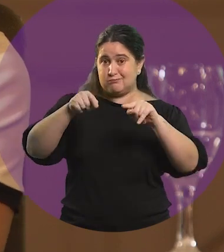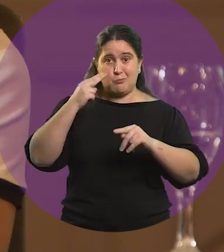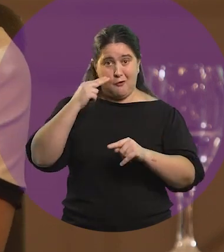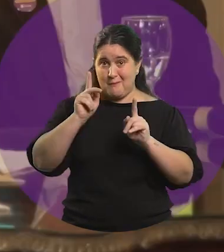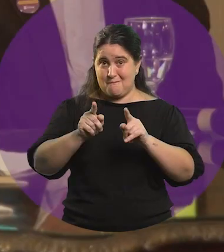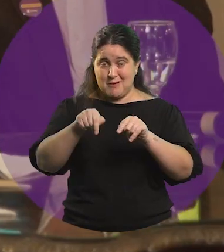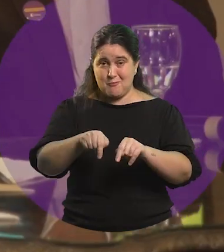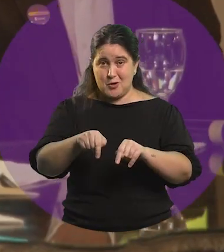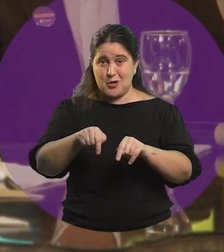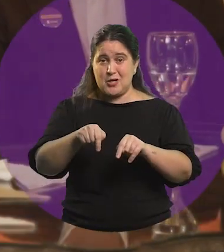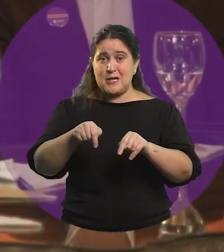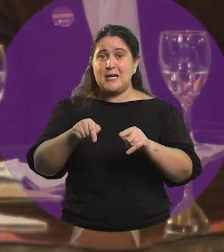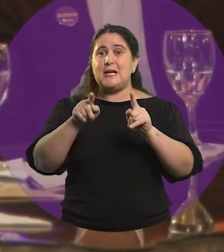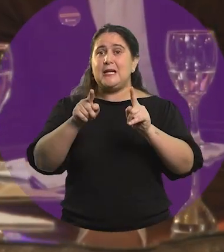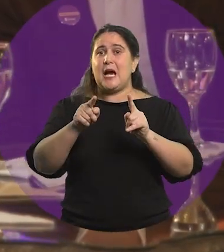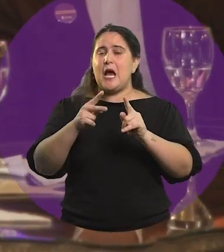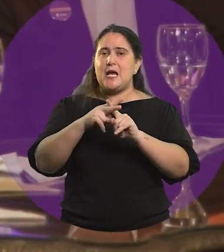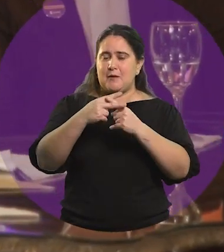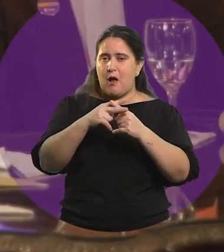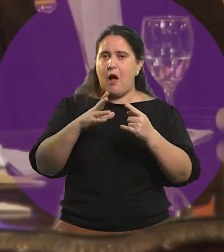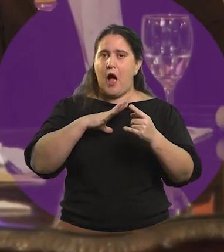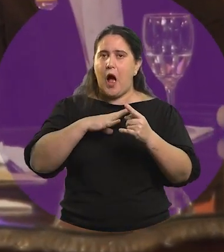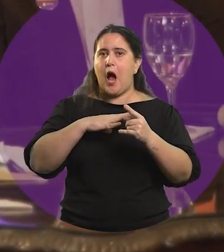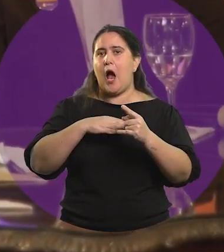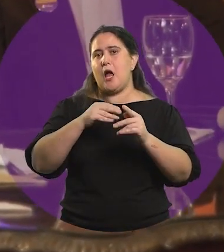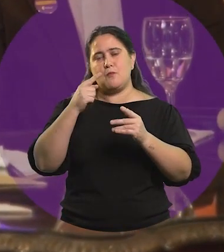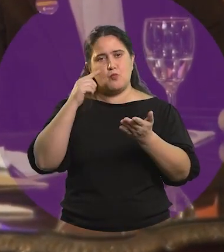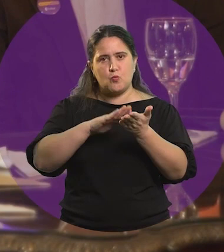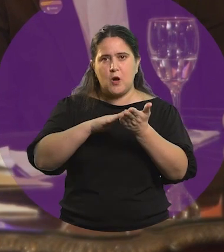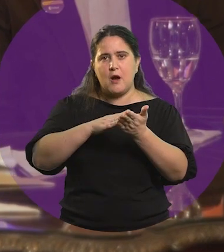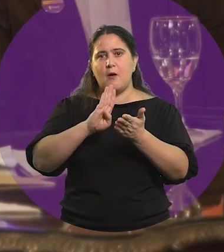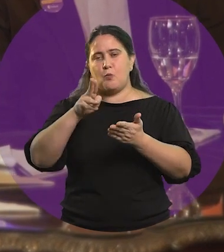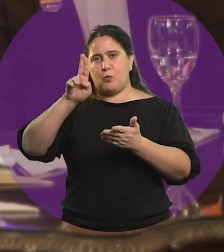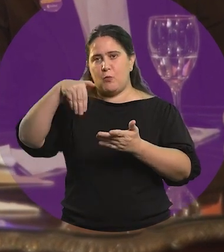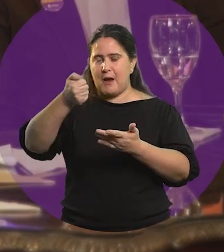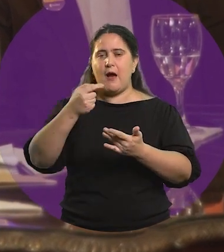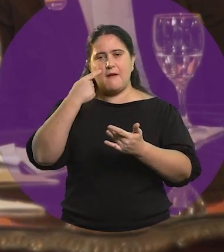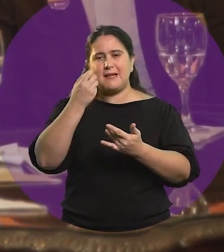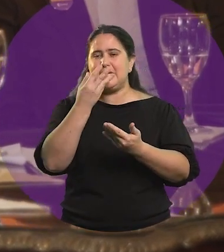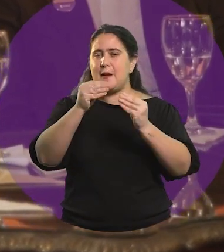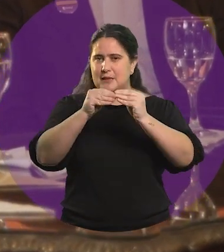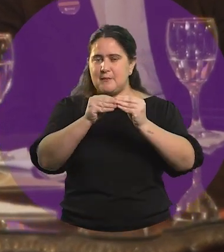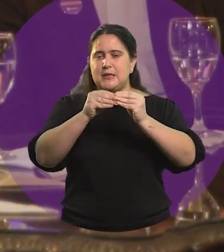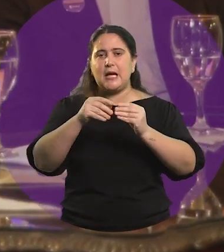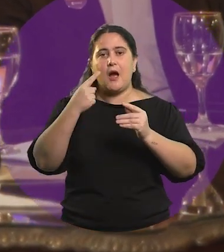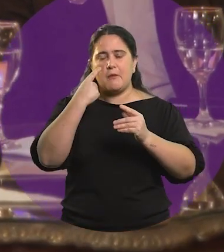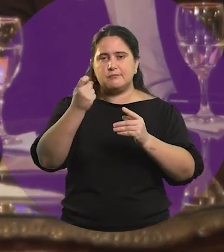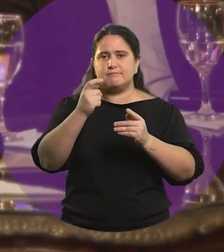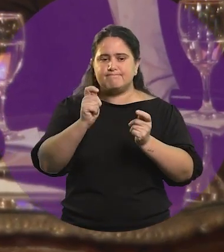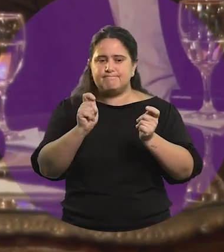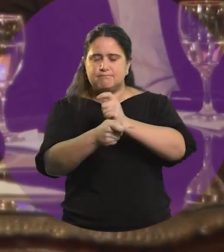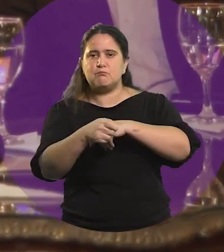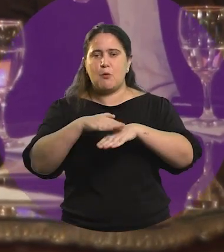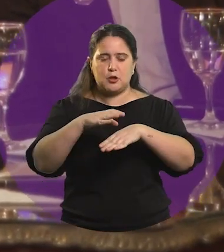este problema, y tienen un instrumento, las pruebas PUMA, que miden habilidades matemáticas y detectan el cambio del pasaje